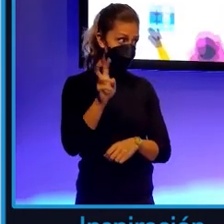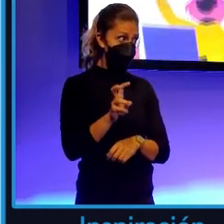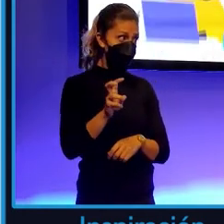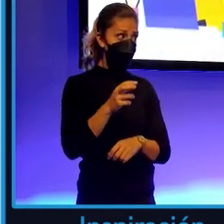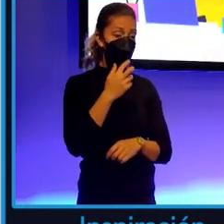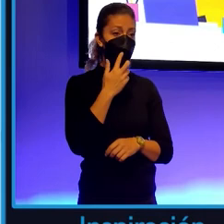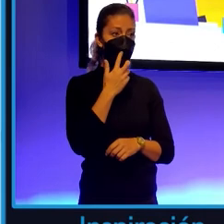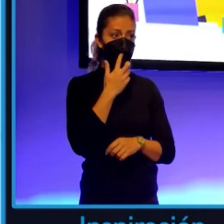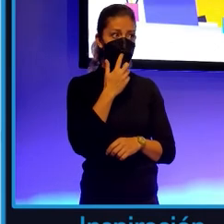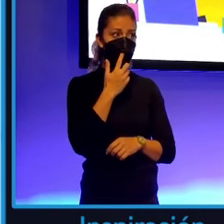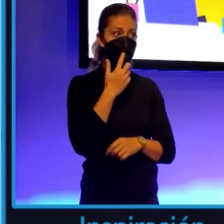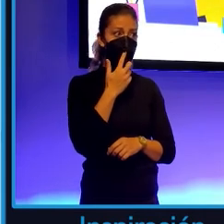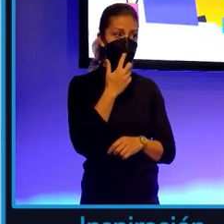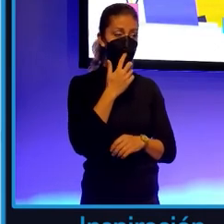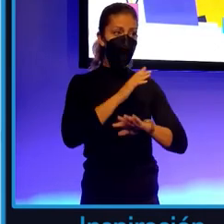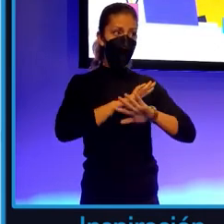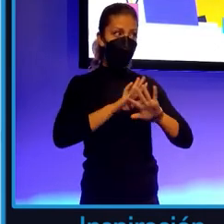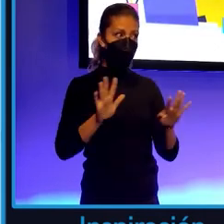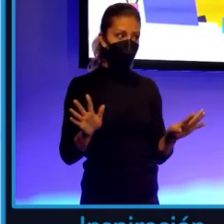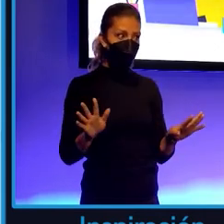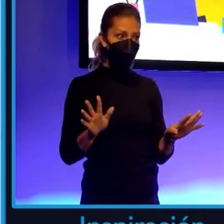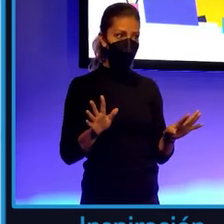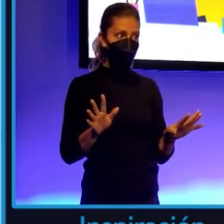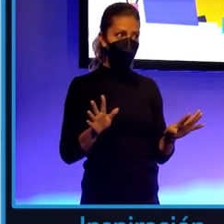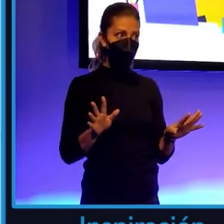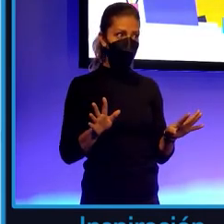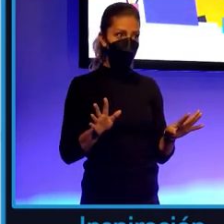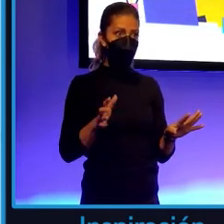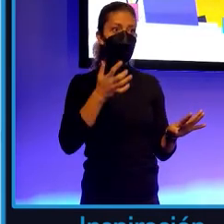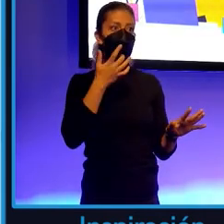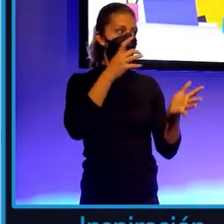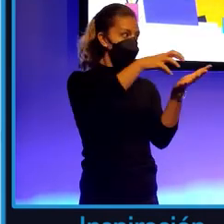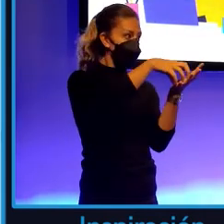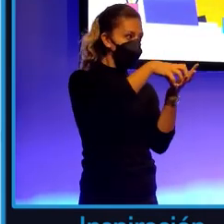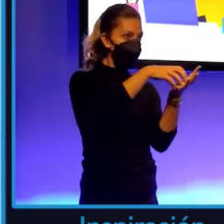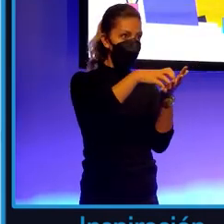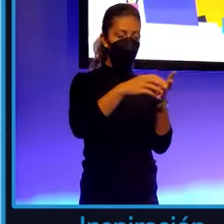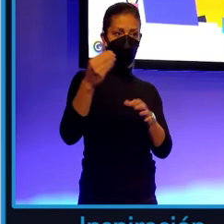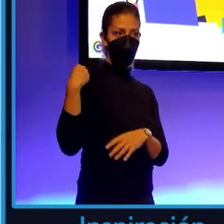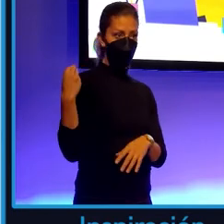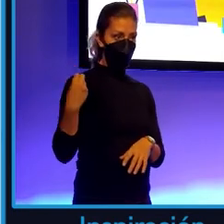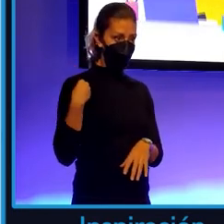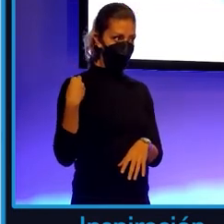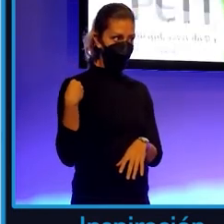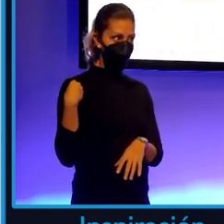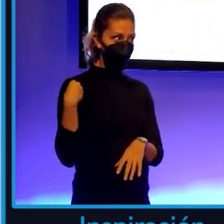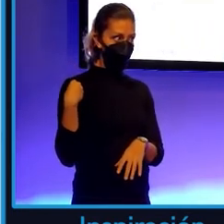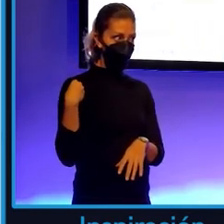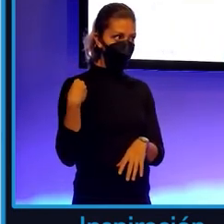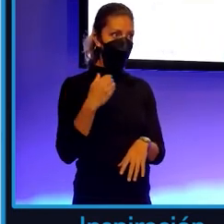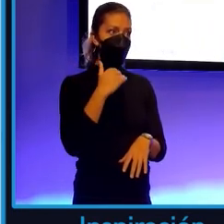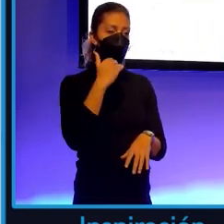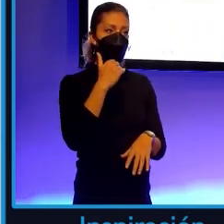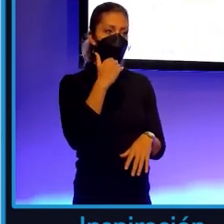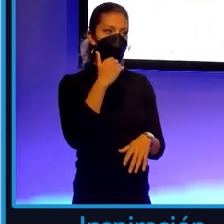bueno pues con esto si tiene alguna duda una pregunta alguna